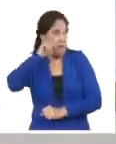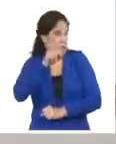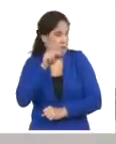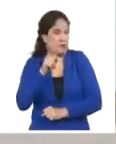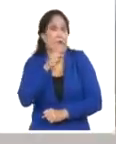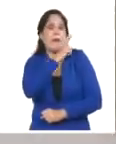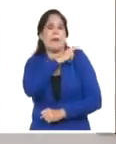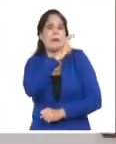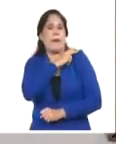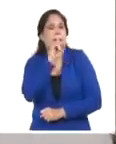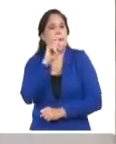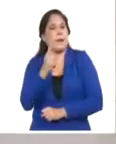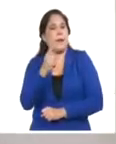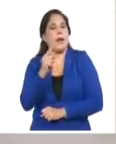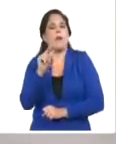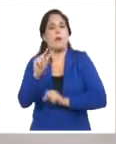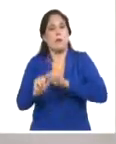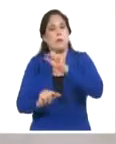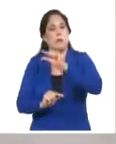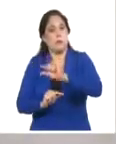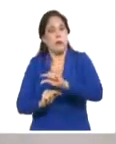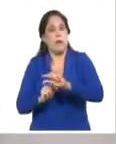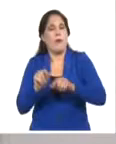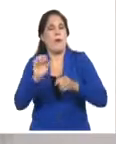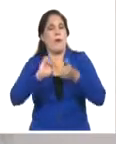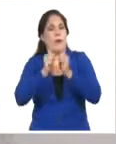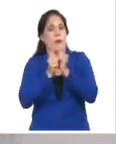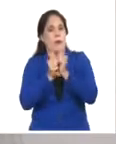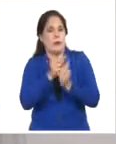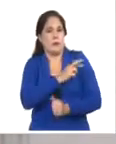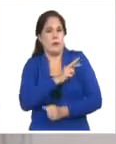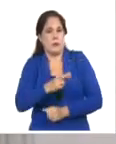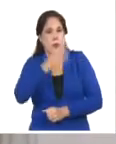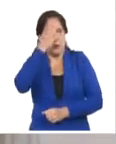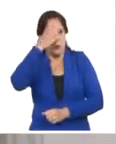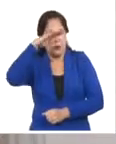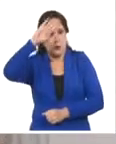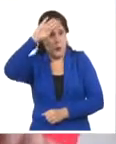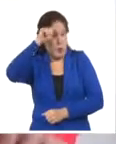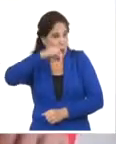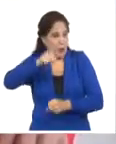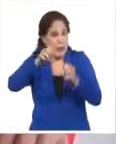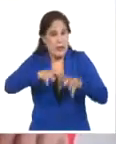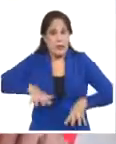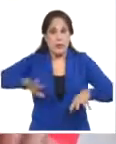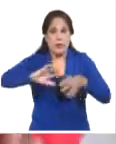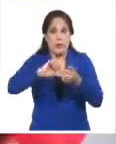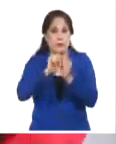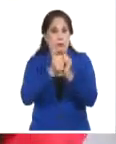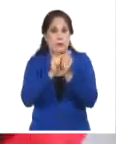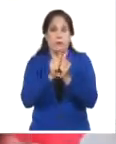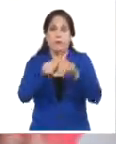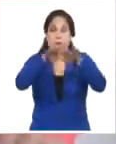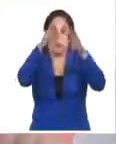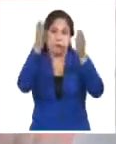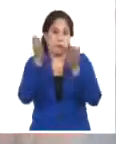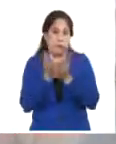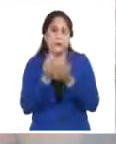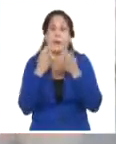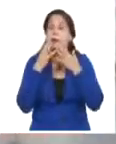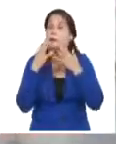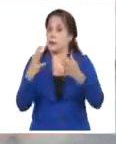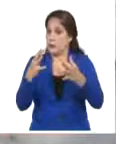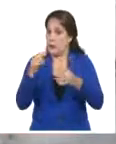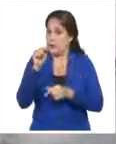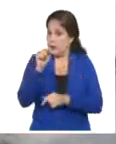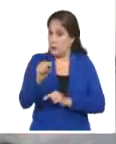de dirigir los primeros pasos del deporte revolucionario cubano que tienen hoy a nuestro país en el contexto deportivo mundial. Con su labor dio paso a lo que